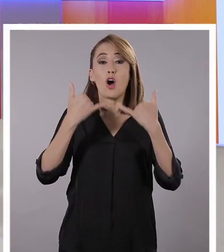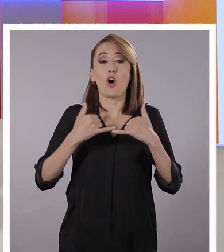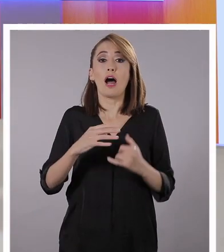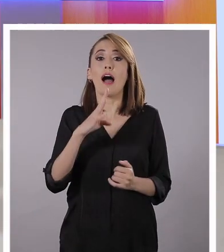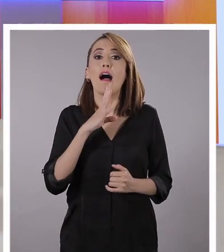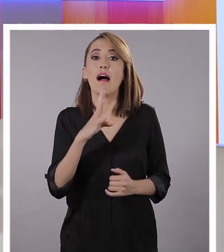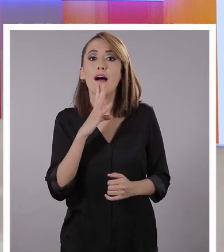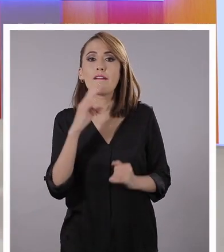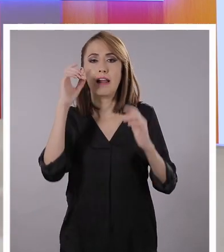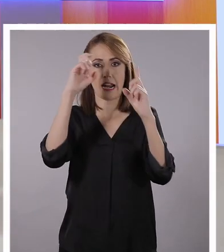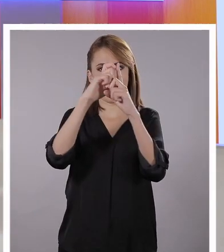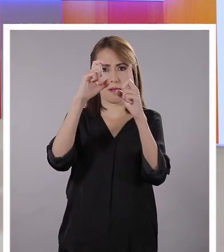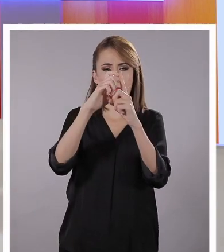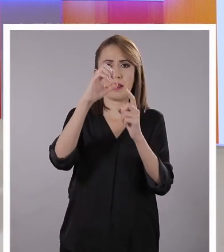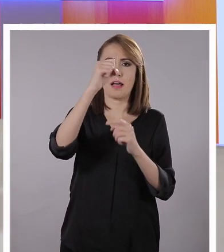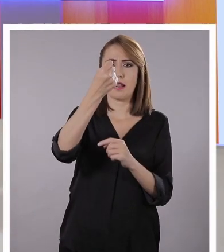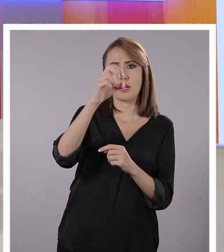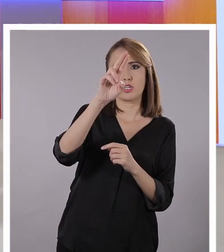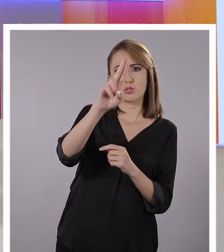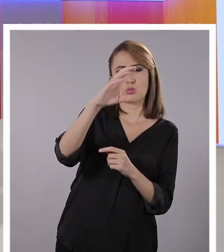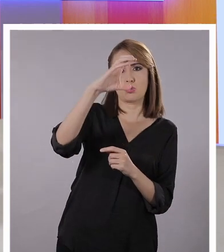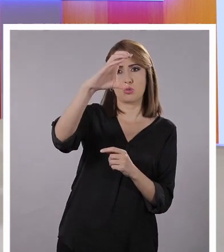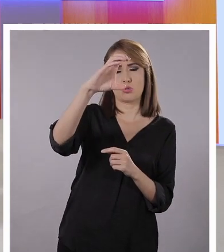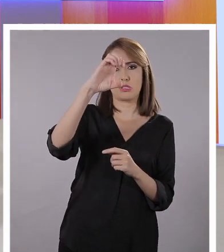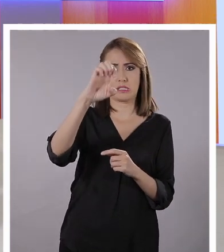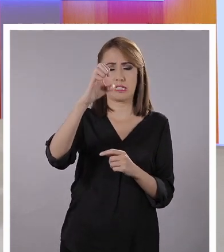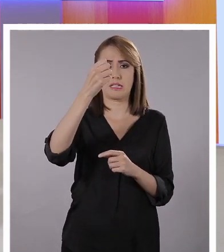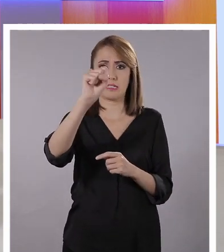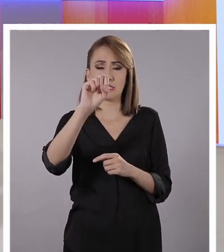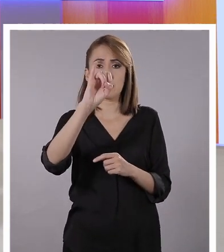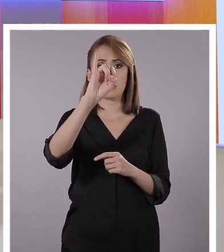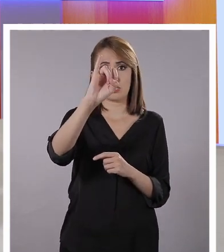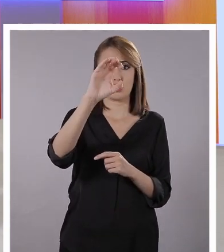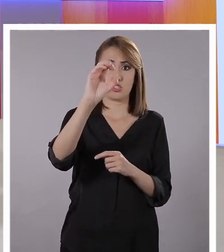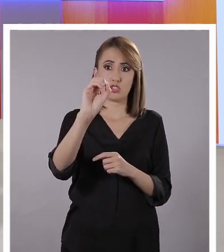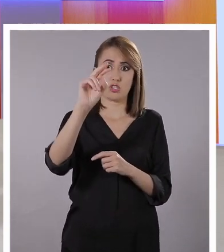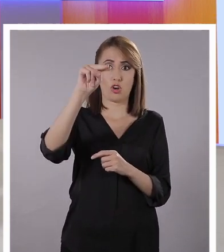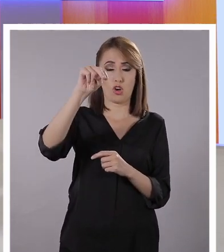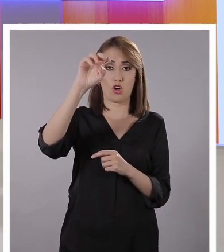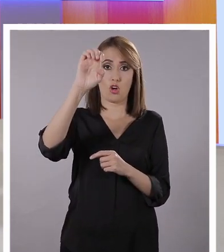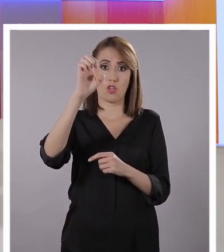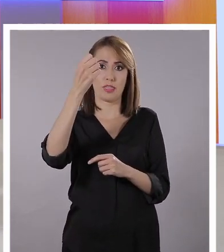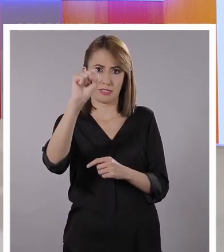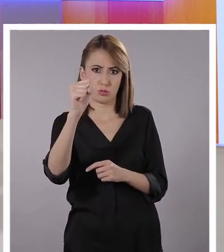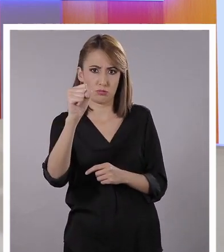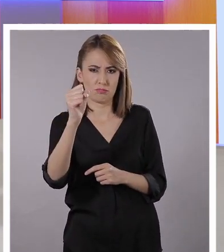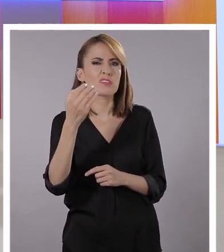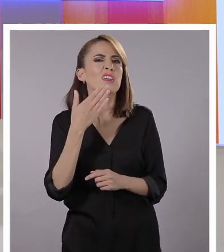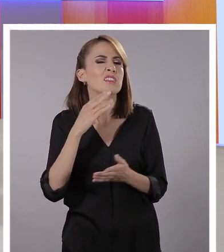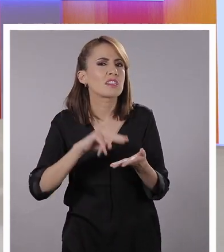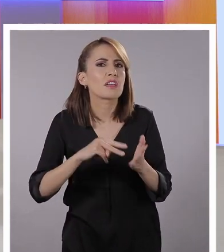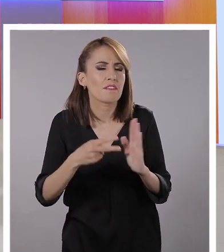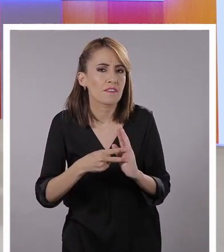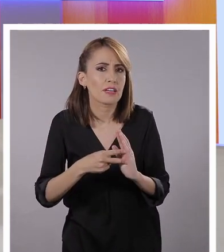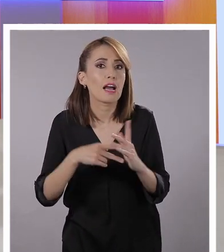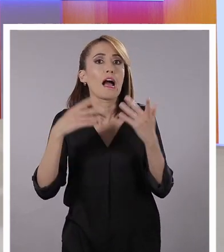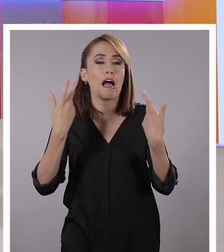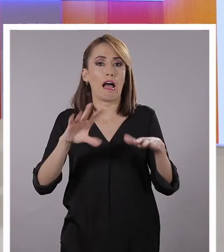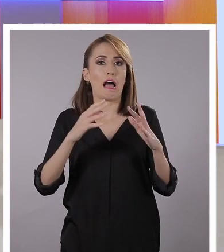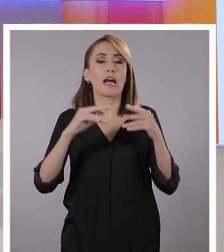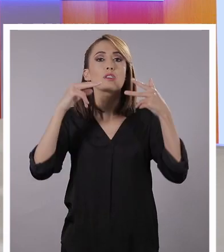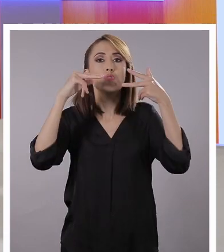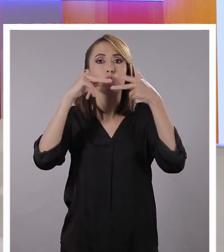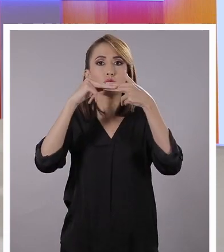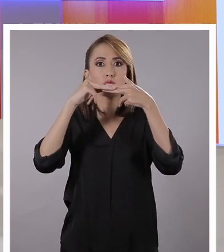Vamos a hablar acerca de las sucesiones. Las sucesiones son la relación que hay entre un grupo de números que siguen